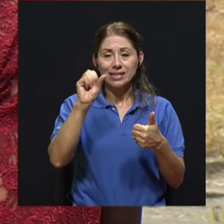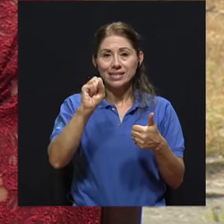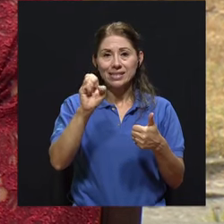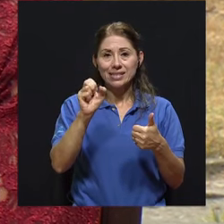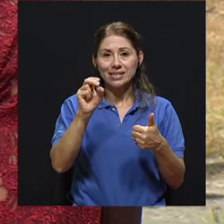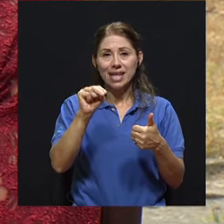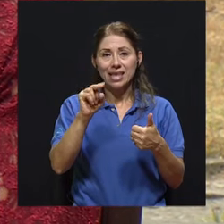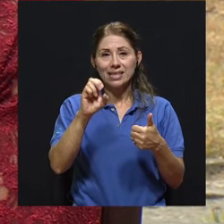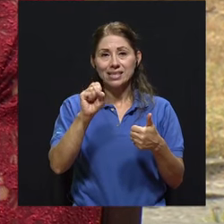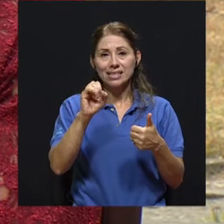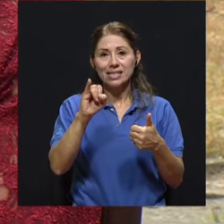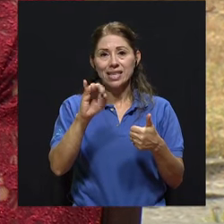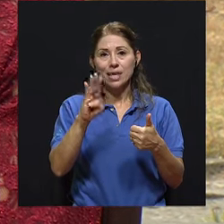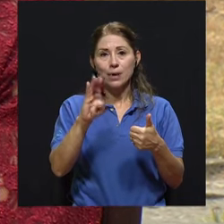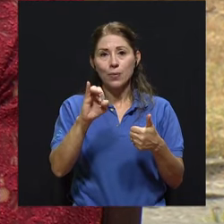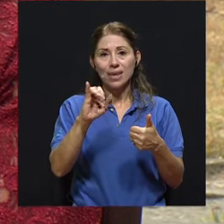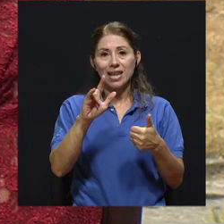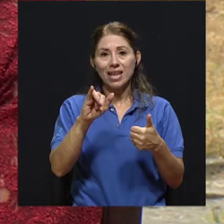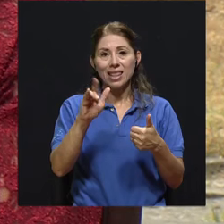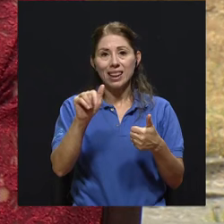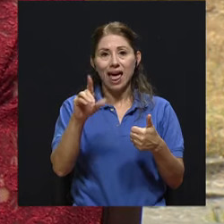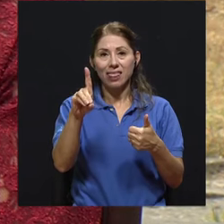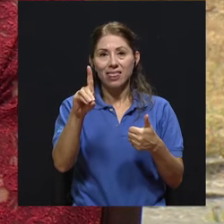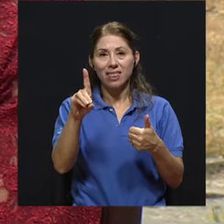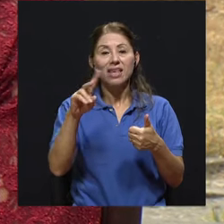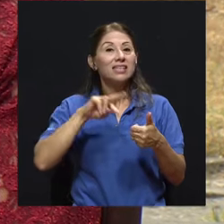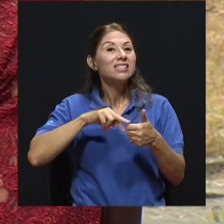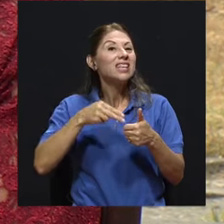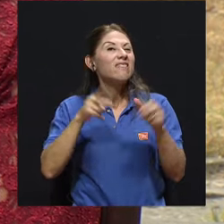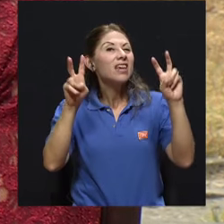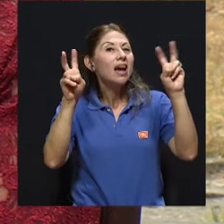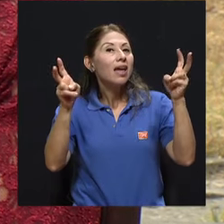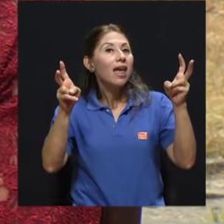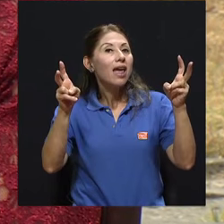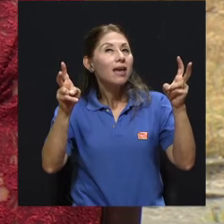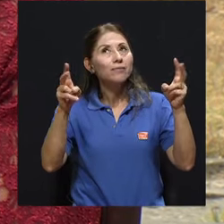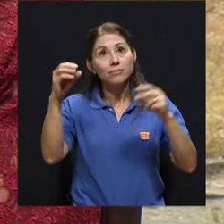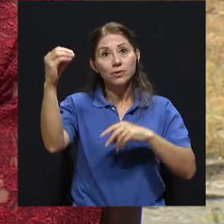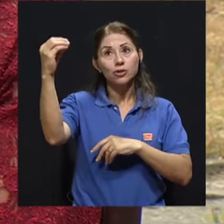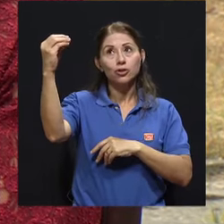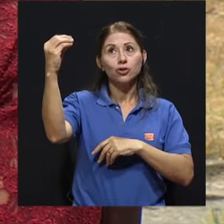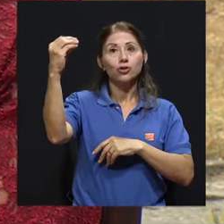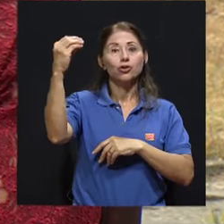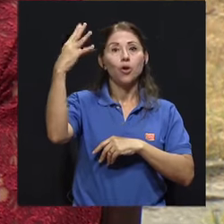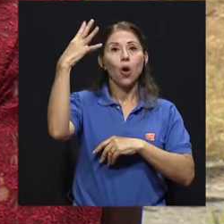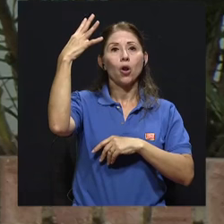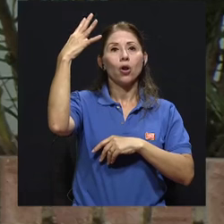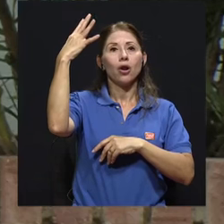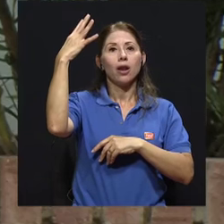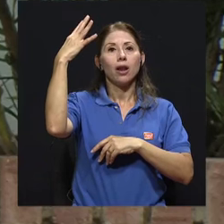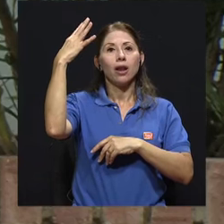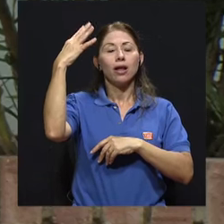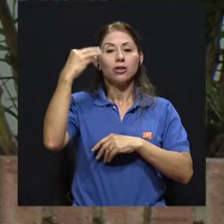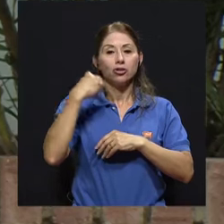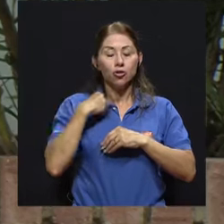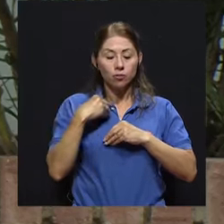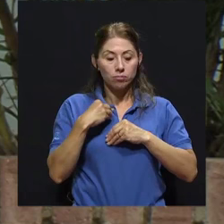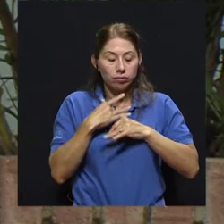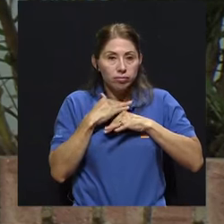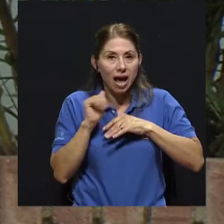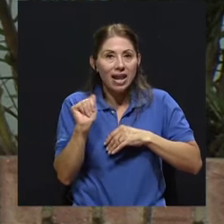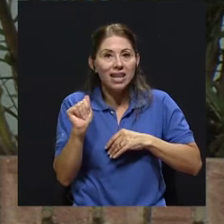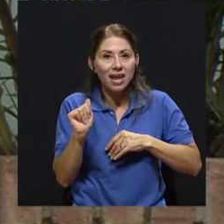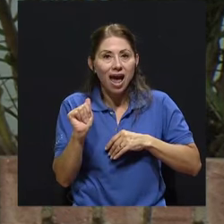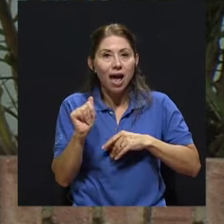Fotosensibilidad. O sea, que yo hago alergia, entre comillas, al sol cuando me tomo ese medicamento. Claro. ¿Okay? Y entonces